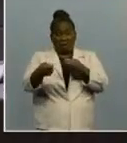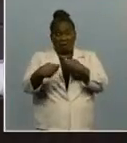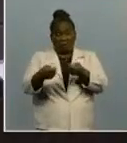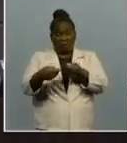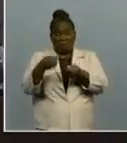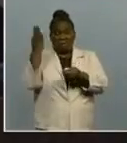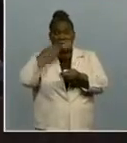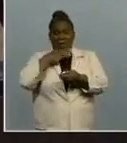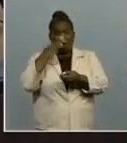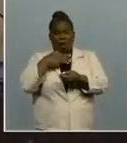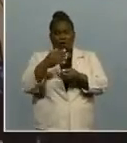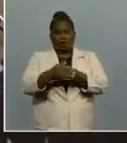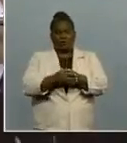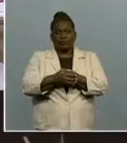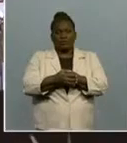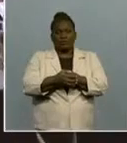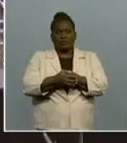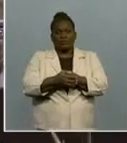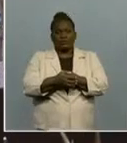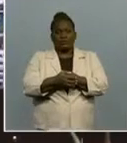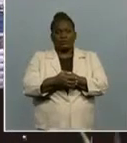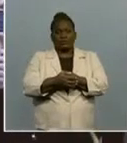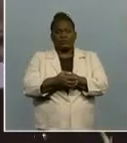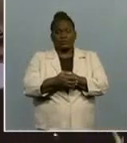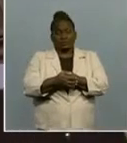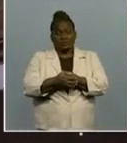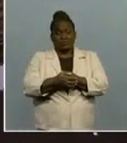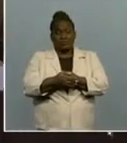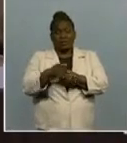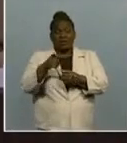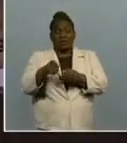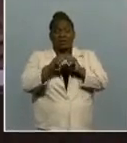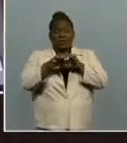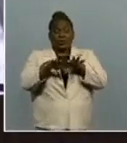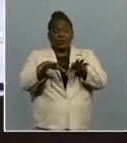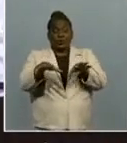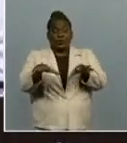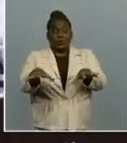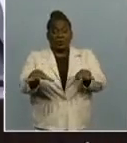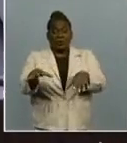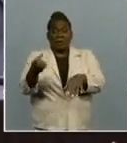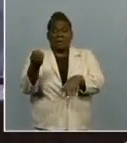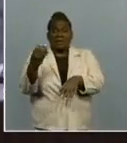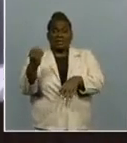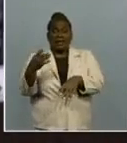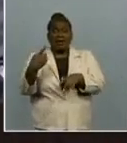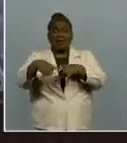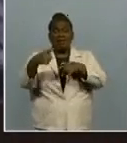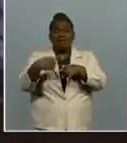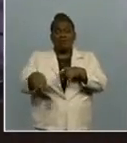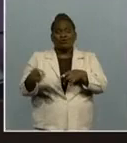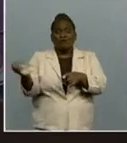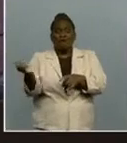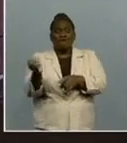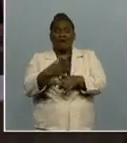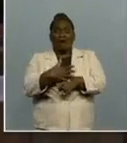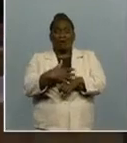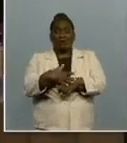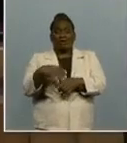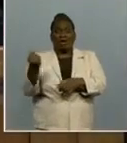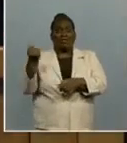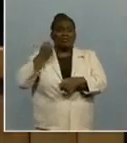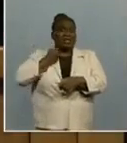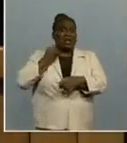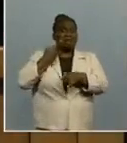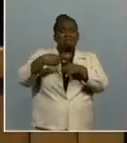aún prescindible a través de la diseminación de matrices mentirosas manipulaciones infamias de